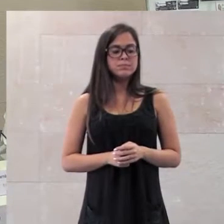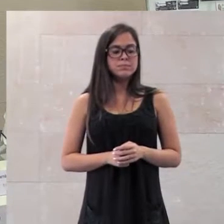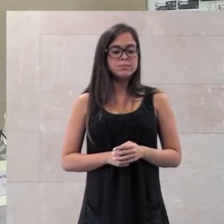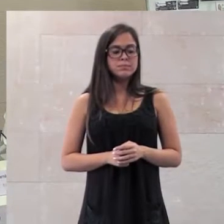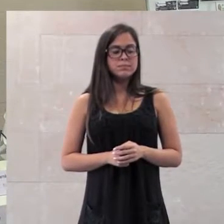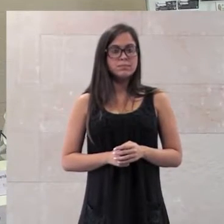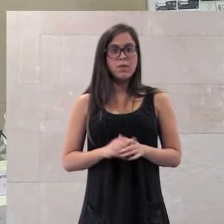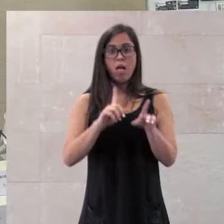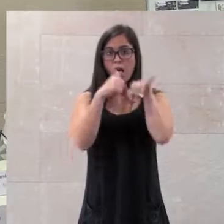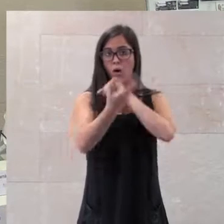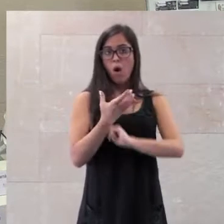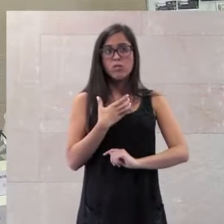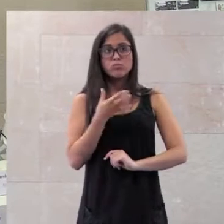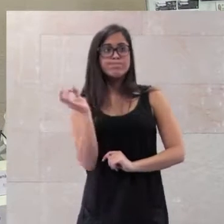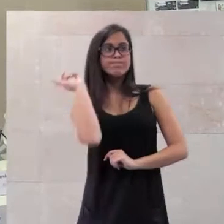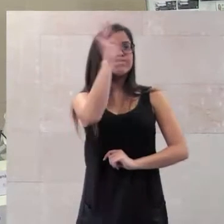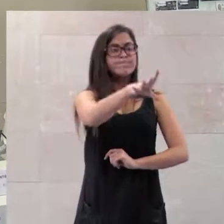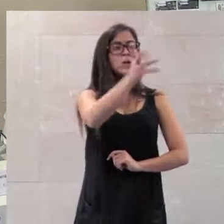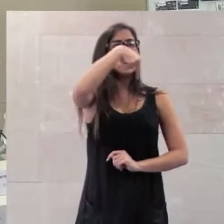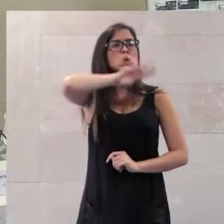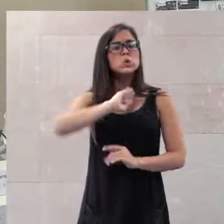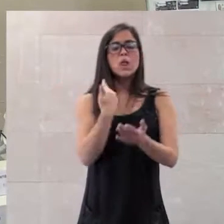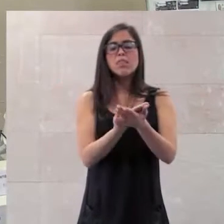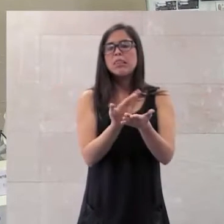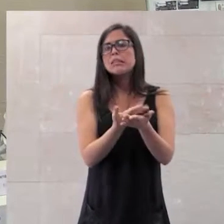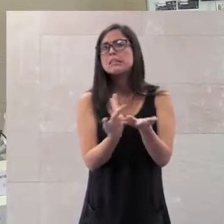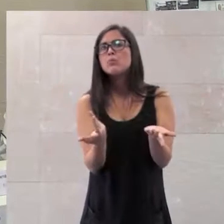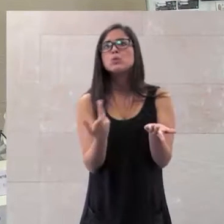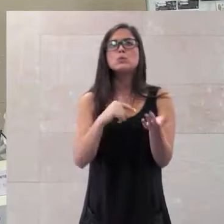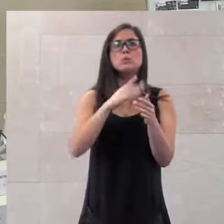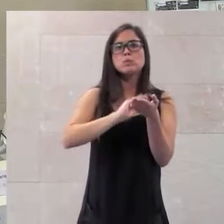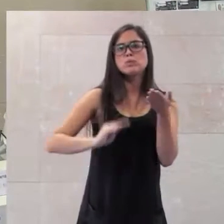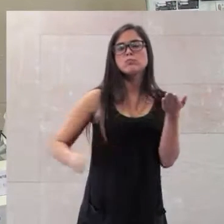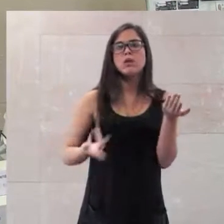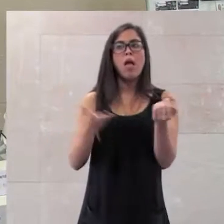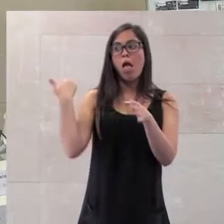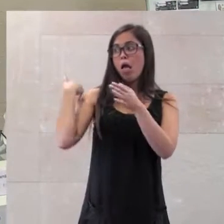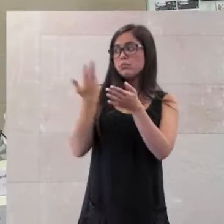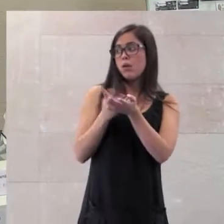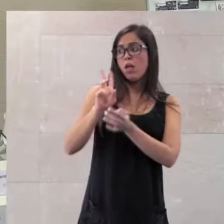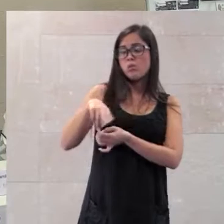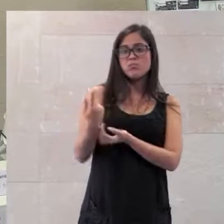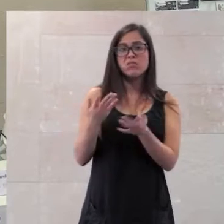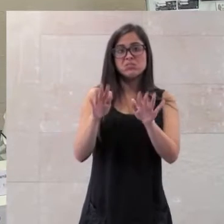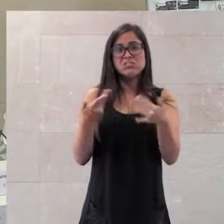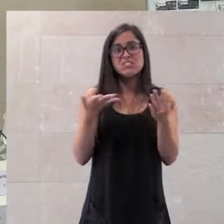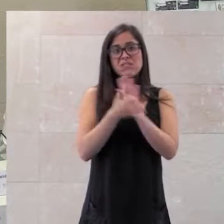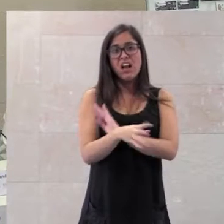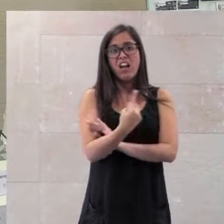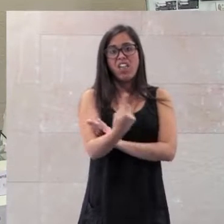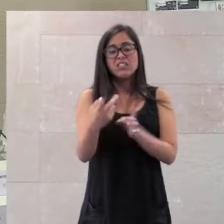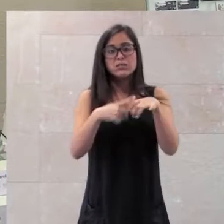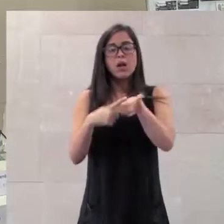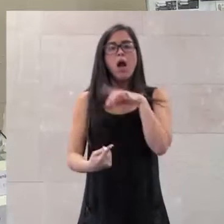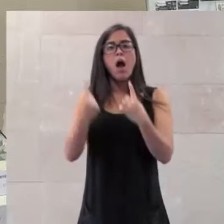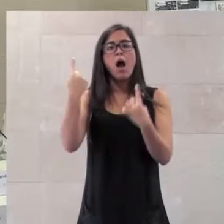y mandar al ayuntamiento decir necesitamos esto, que antes nunca habían hecho cosas de estas, ¿no? O sea, que hay niveles muy diferentes. Algunas